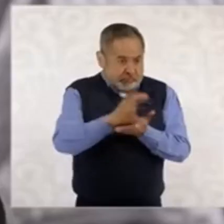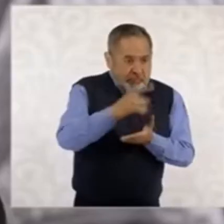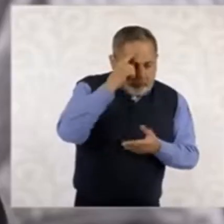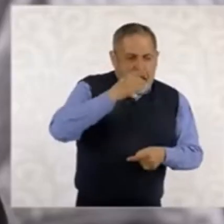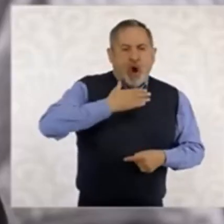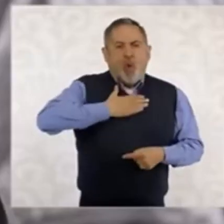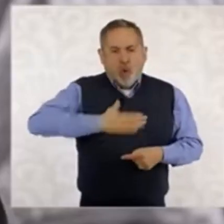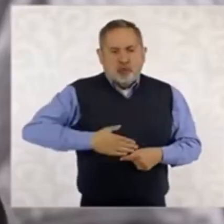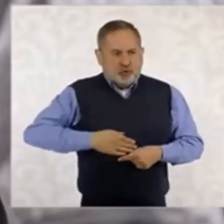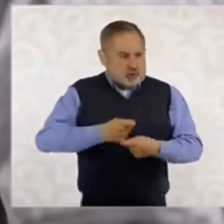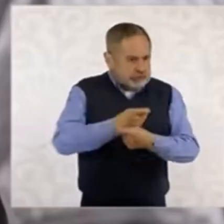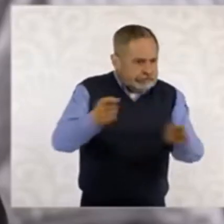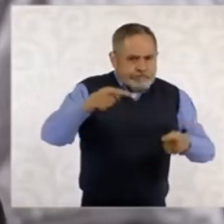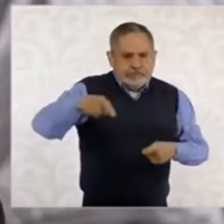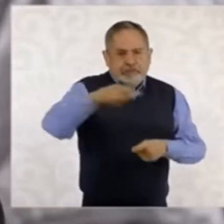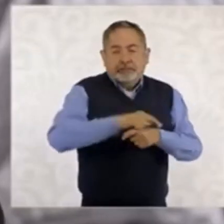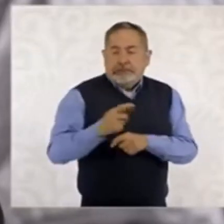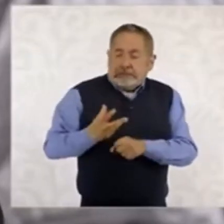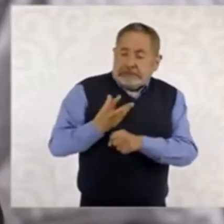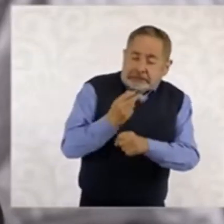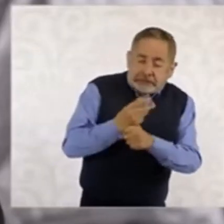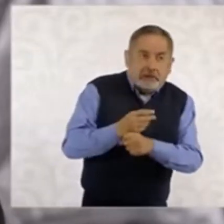En total, se invertirán